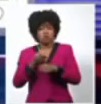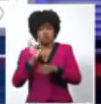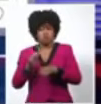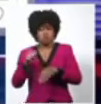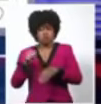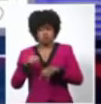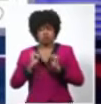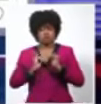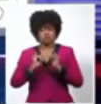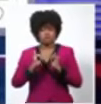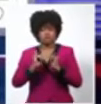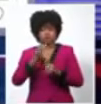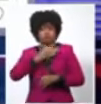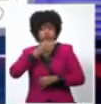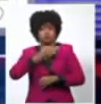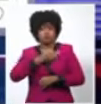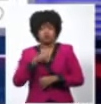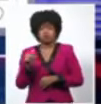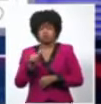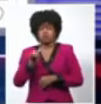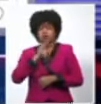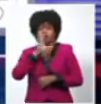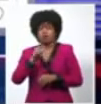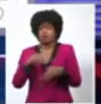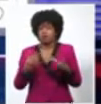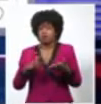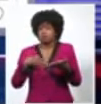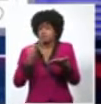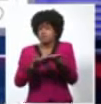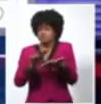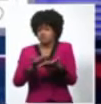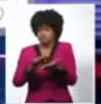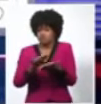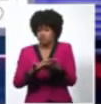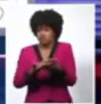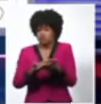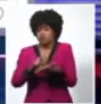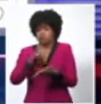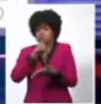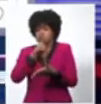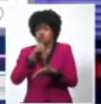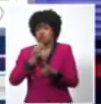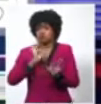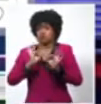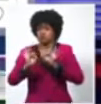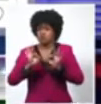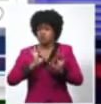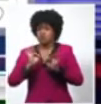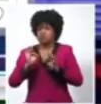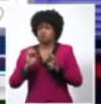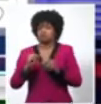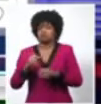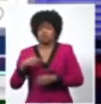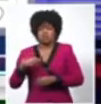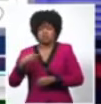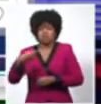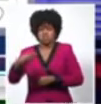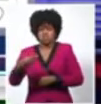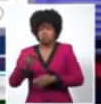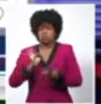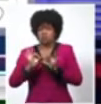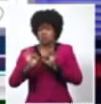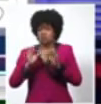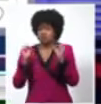Y se refería también a que las muestras se pueden conservar durante varios días porque es